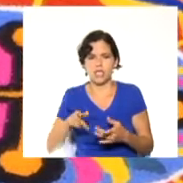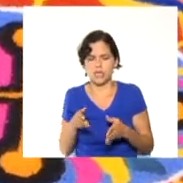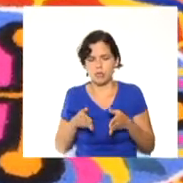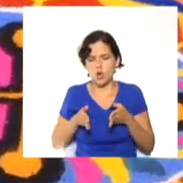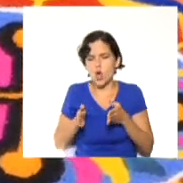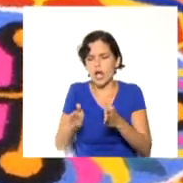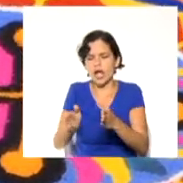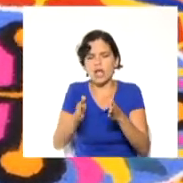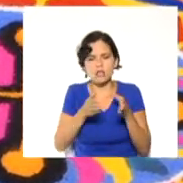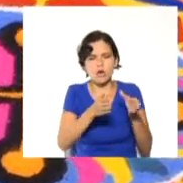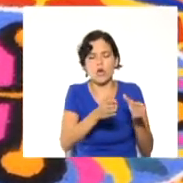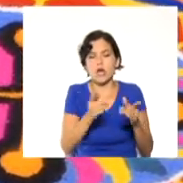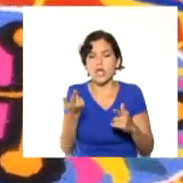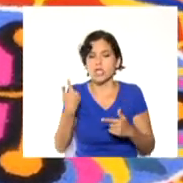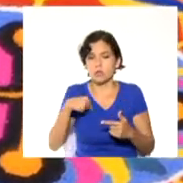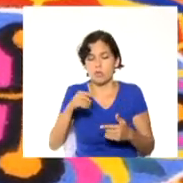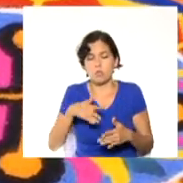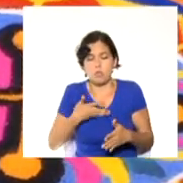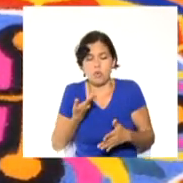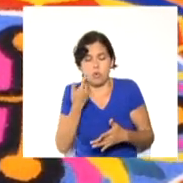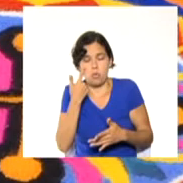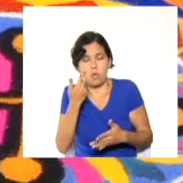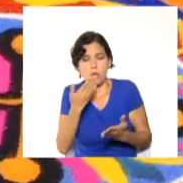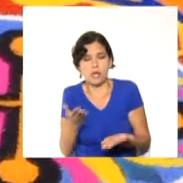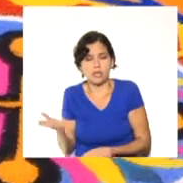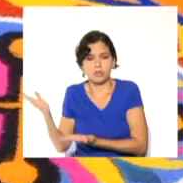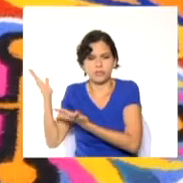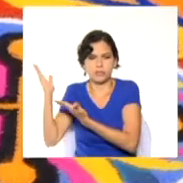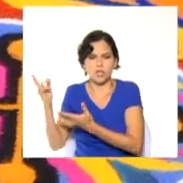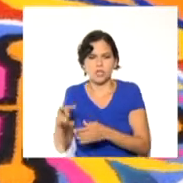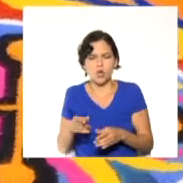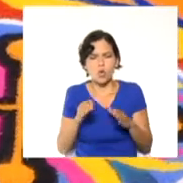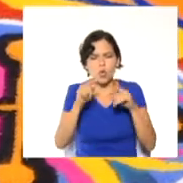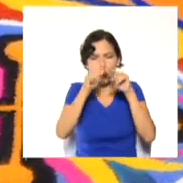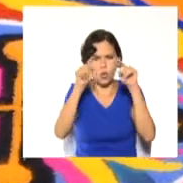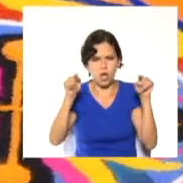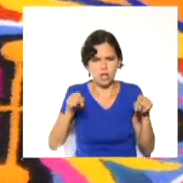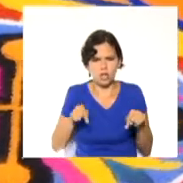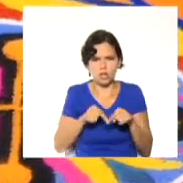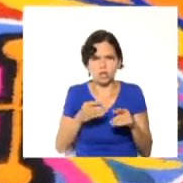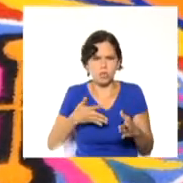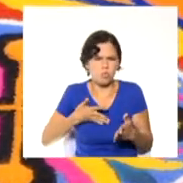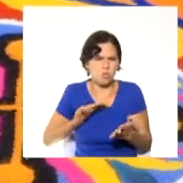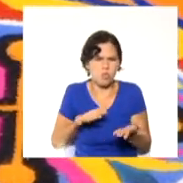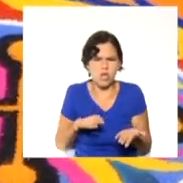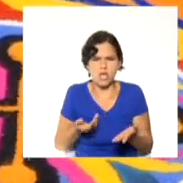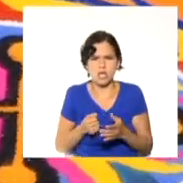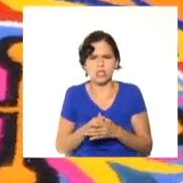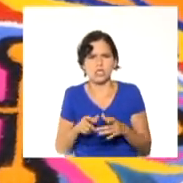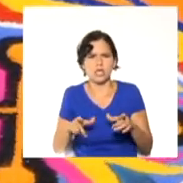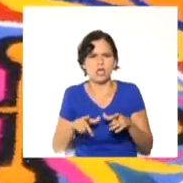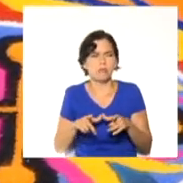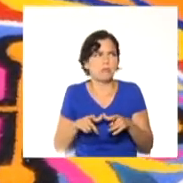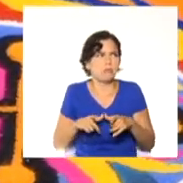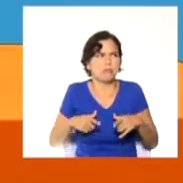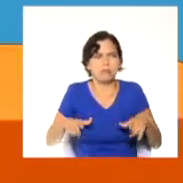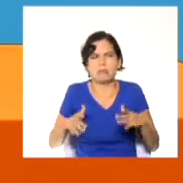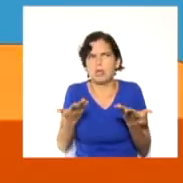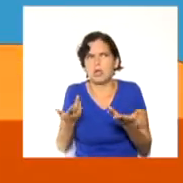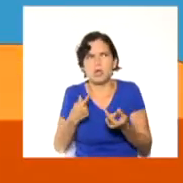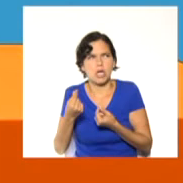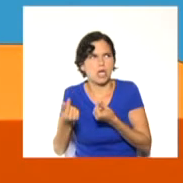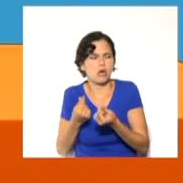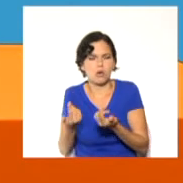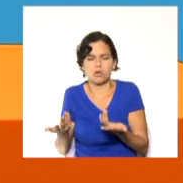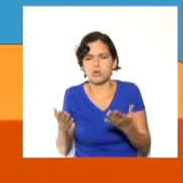veredas y como ya podemos ver, estos cuadritos aquí pueden ser los locales, los